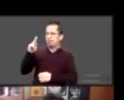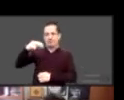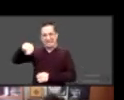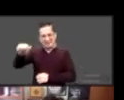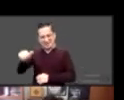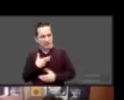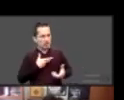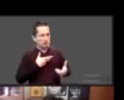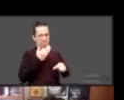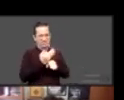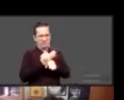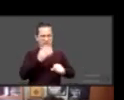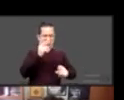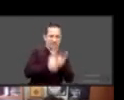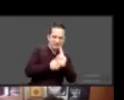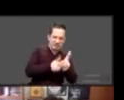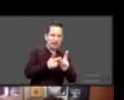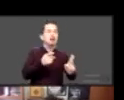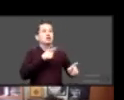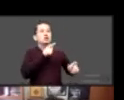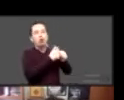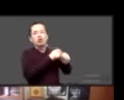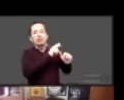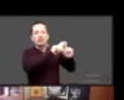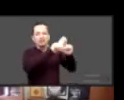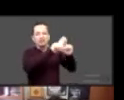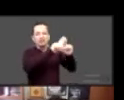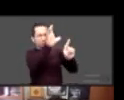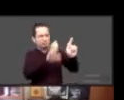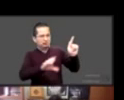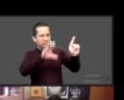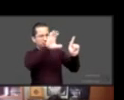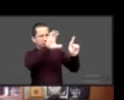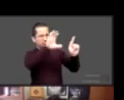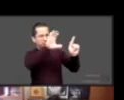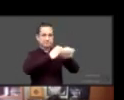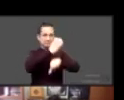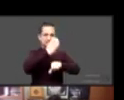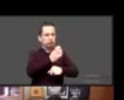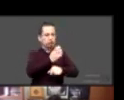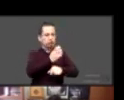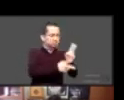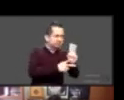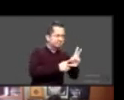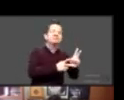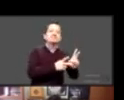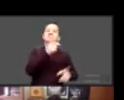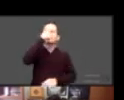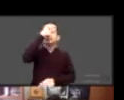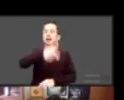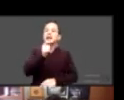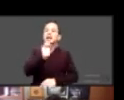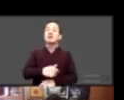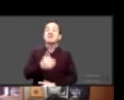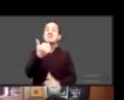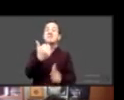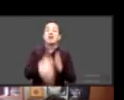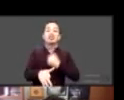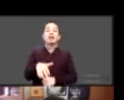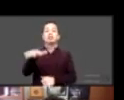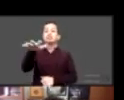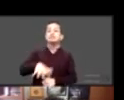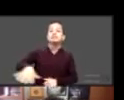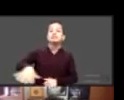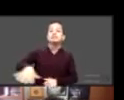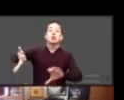de salud sexual y reproductiva y estas redes de promotores y brigadistas. Tenemos que trabajar con población indígena en estas redes. Hay contextos